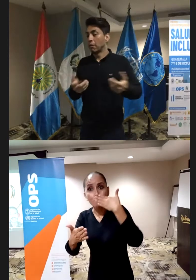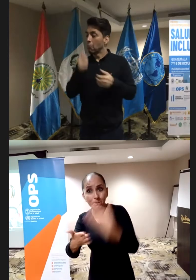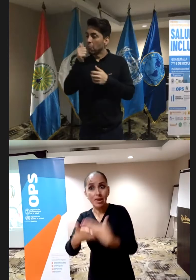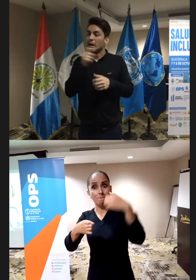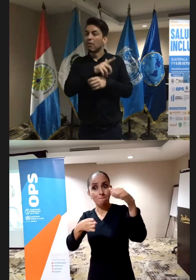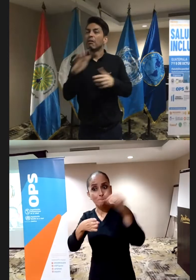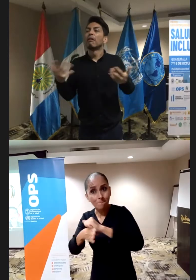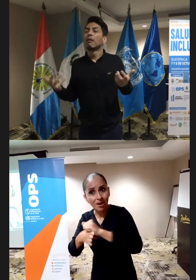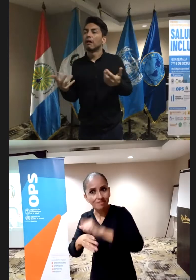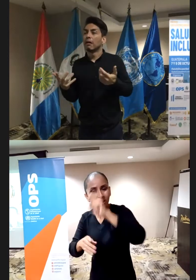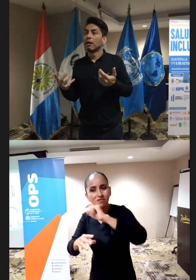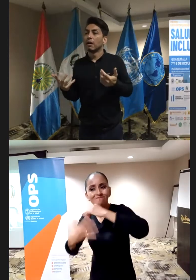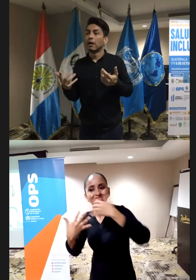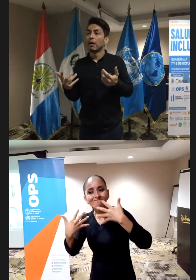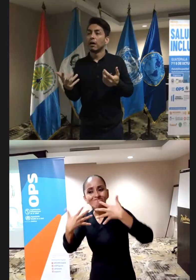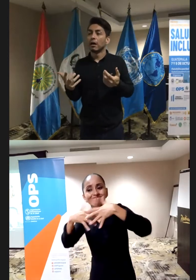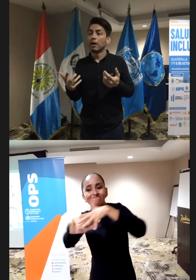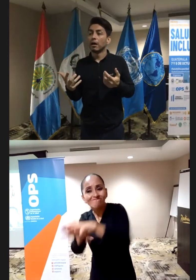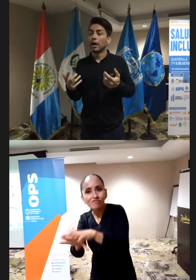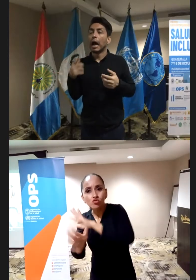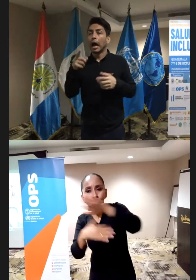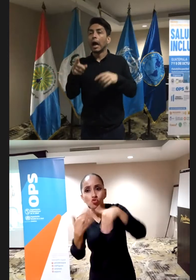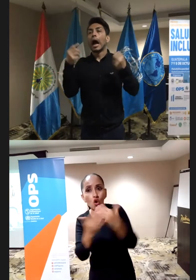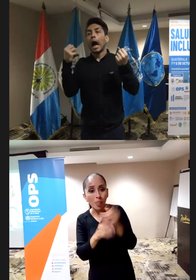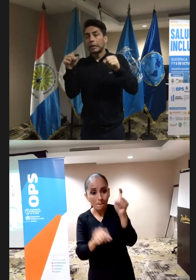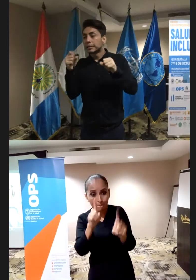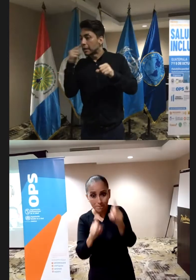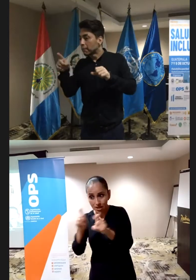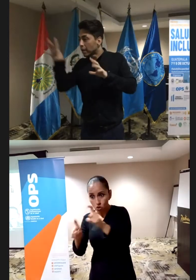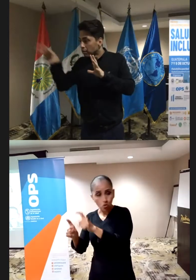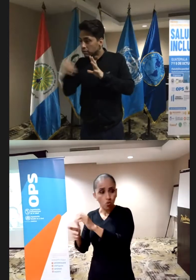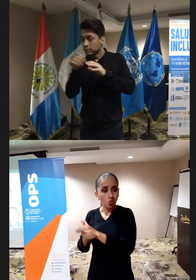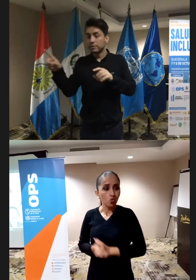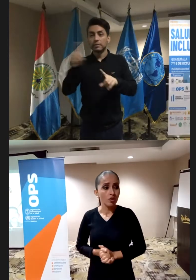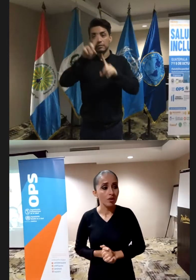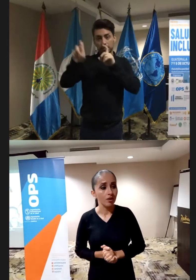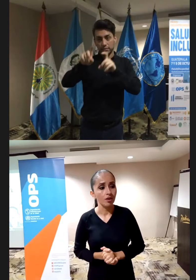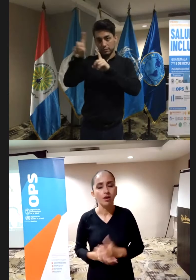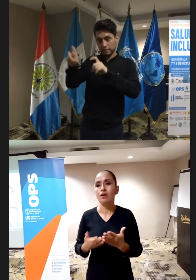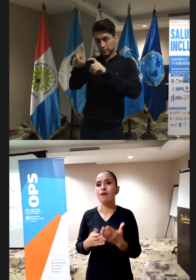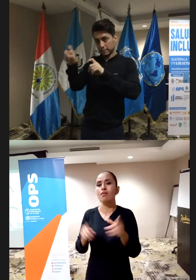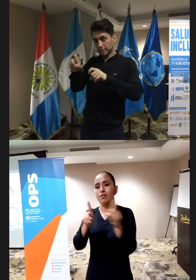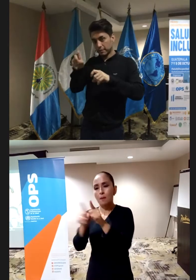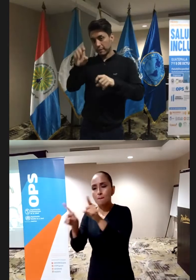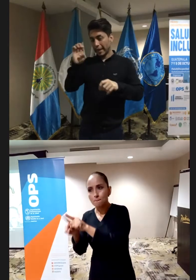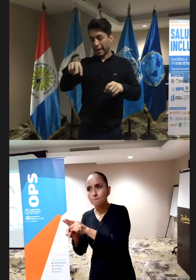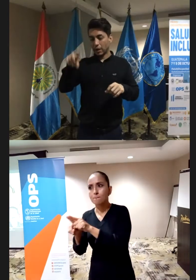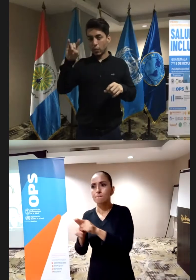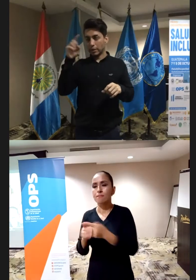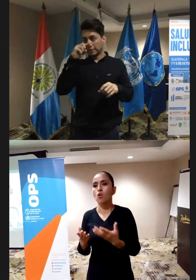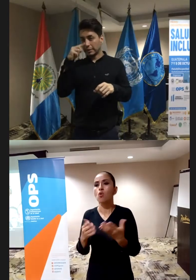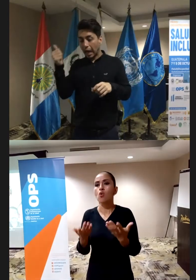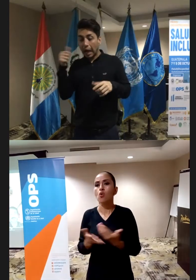las preguntas en las encuestas existentes. Así, las organizaciones pueden cruzar referencias con